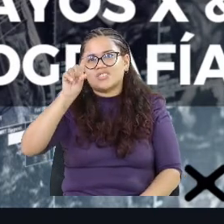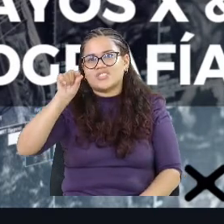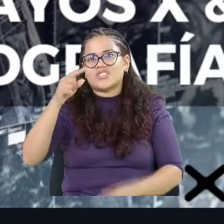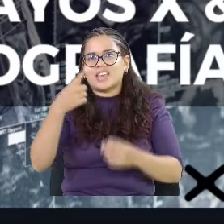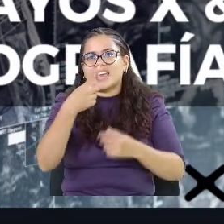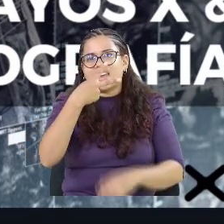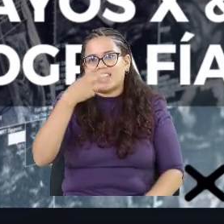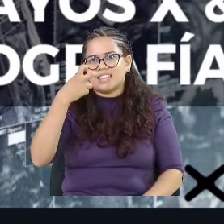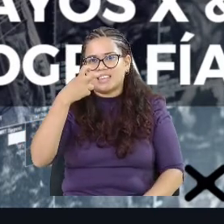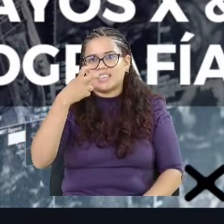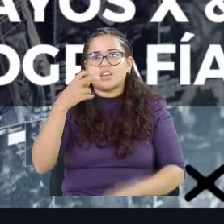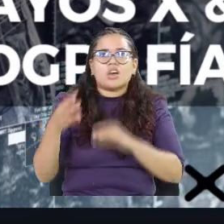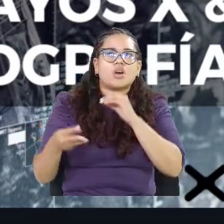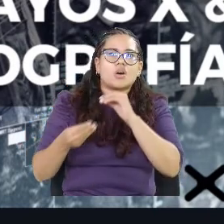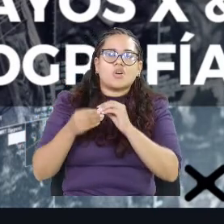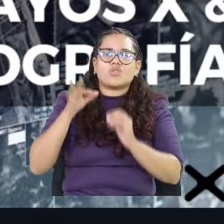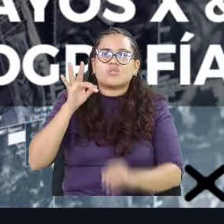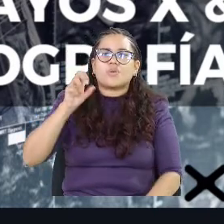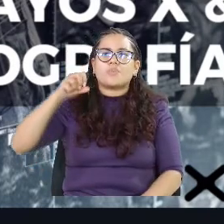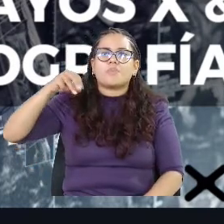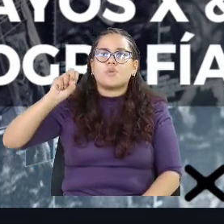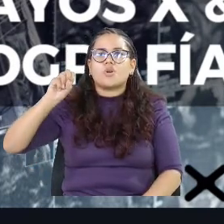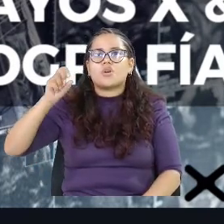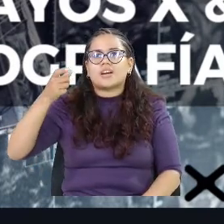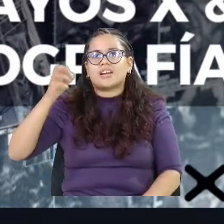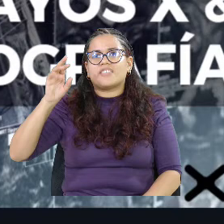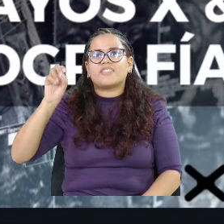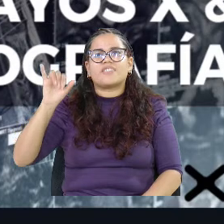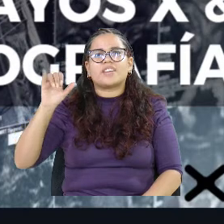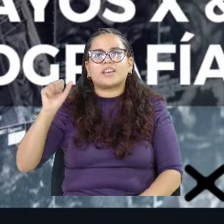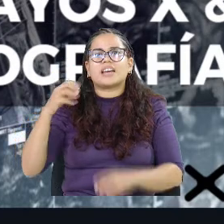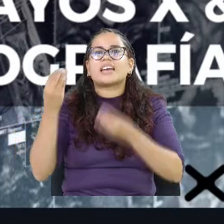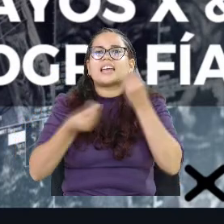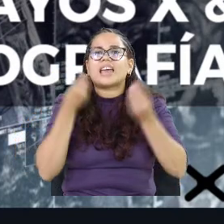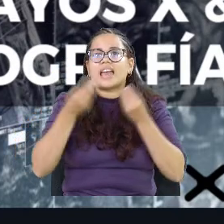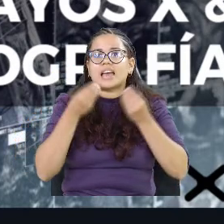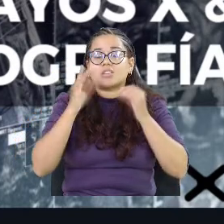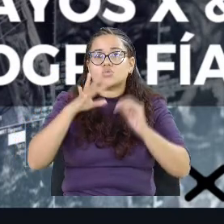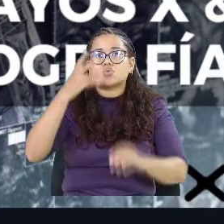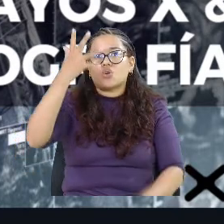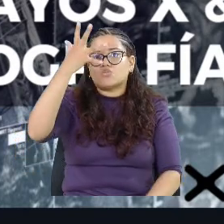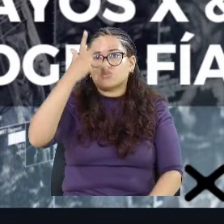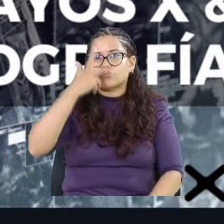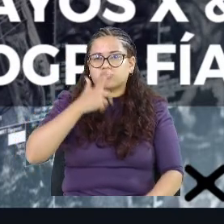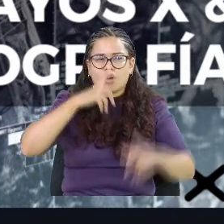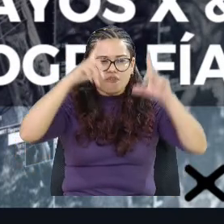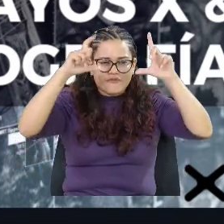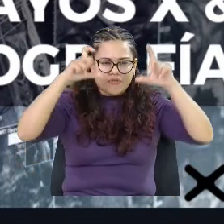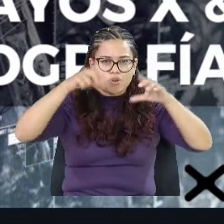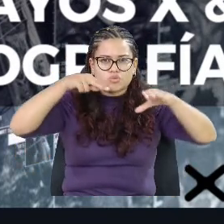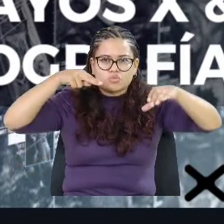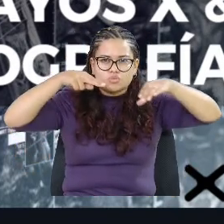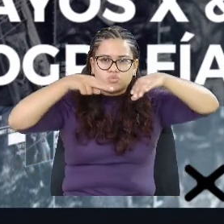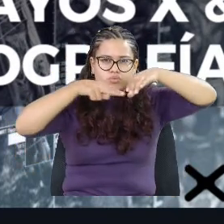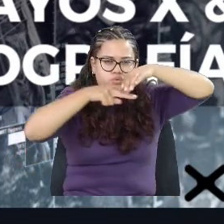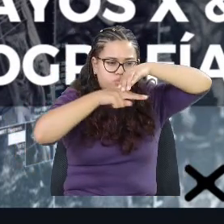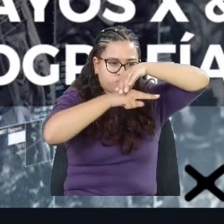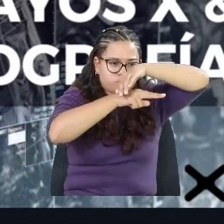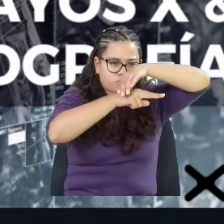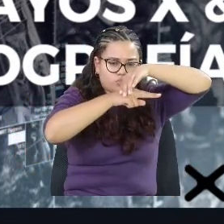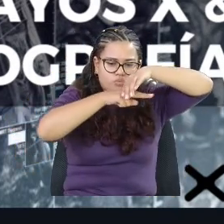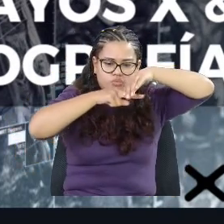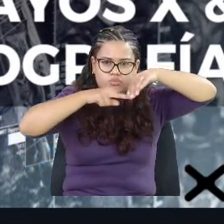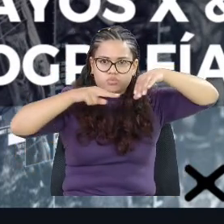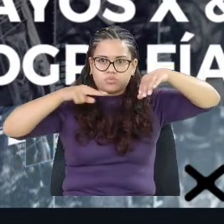las tomografías ya de por sí son escaneos tridimensionales, que aparte de que hace la